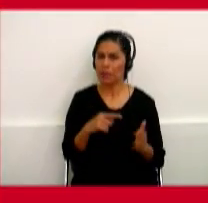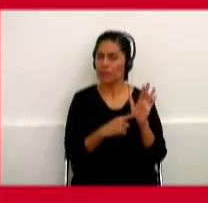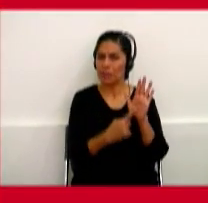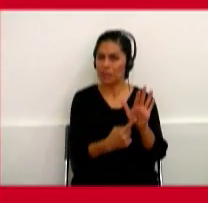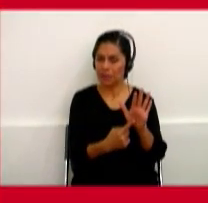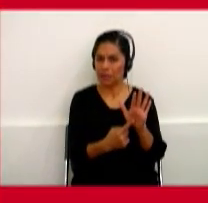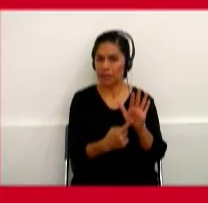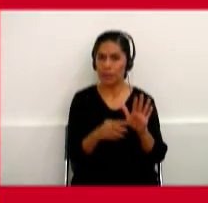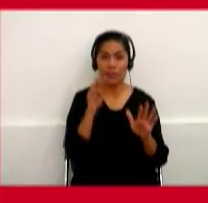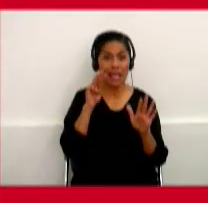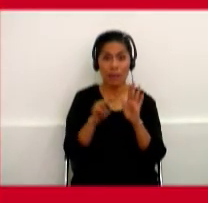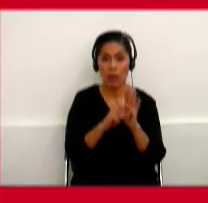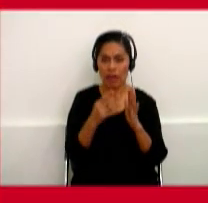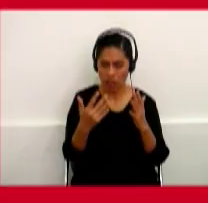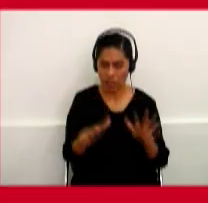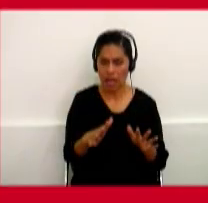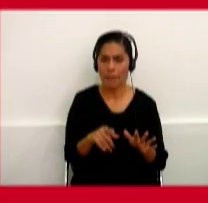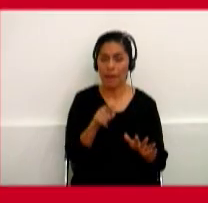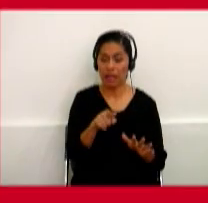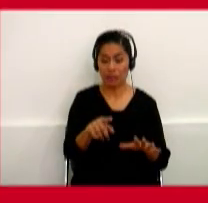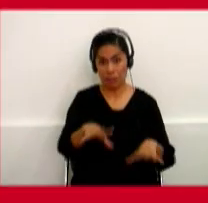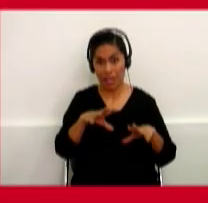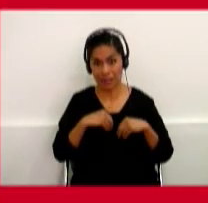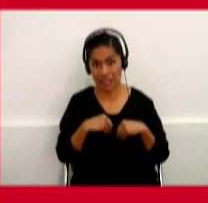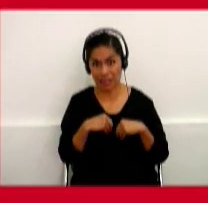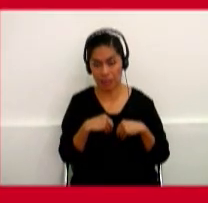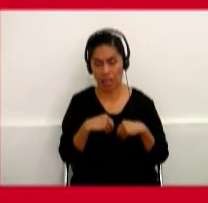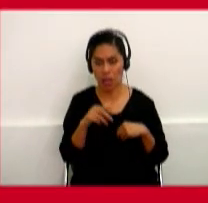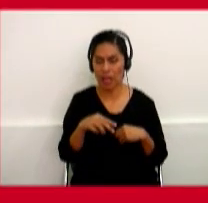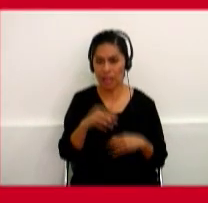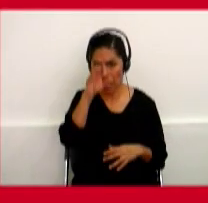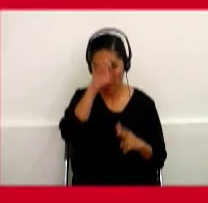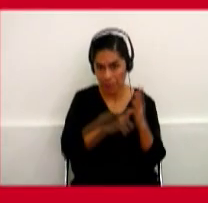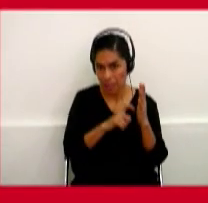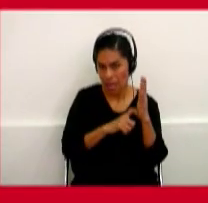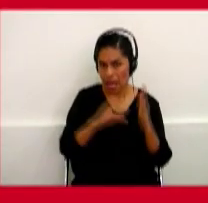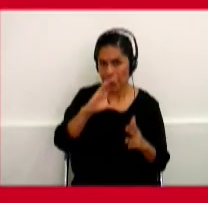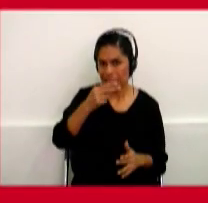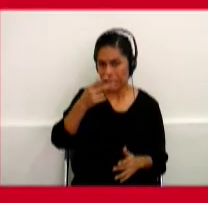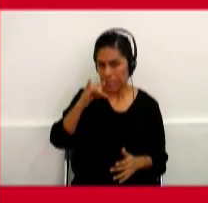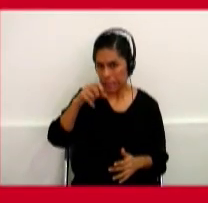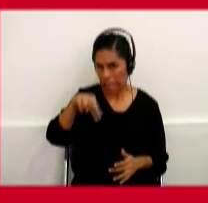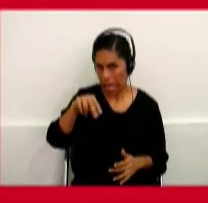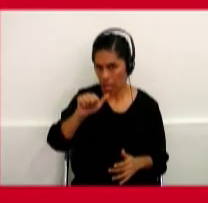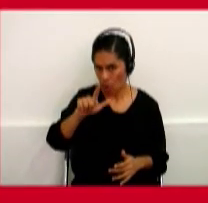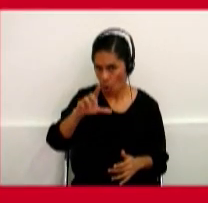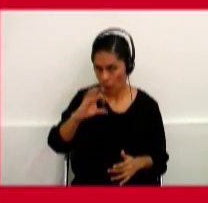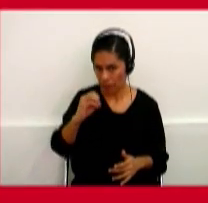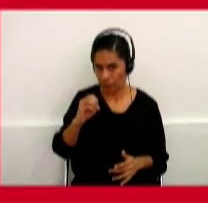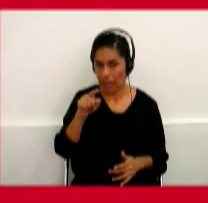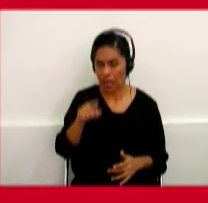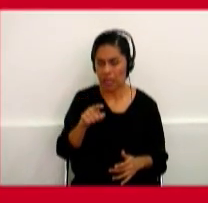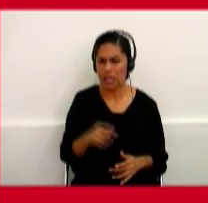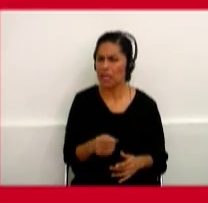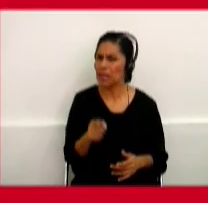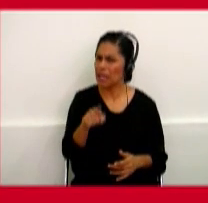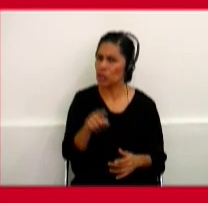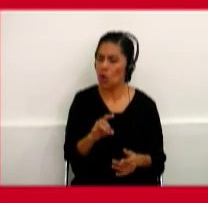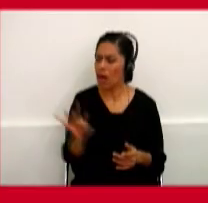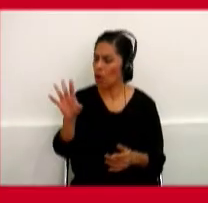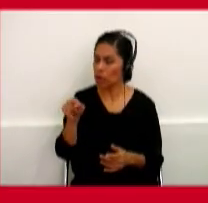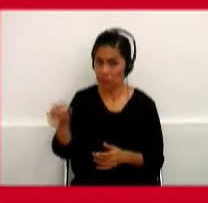ya para su implementación en Minera Chinalco era ¿por qué no lo implementamos en los 797? Y claro, es